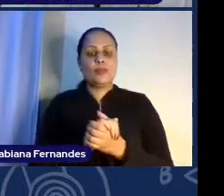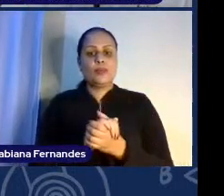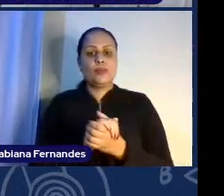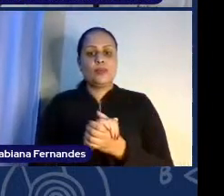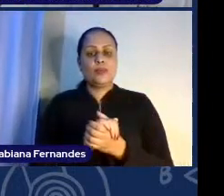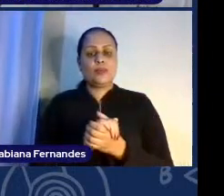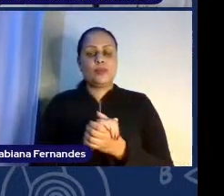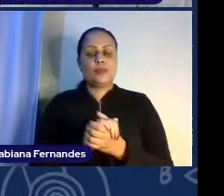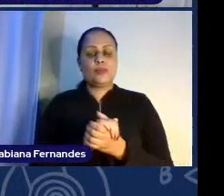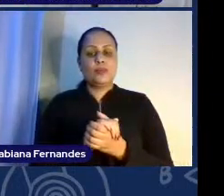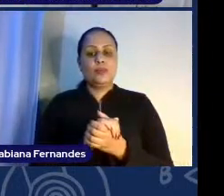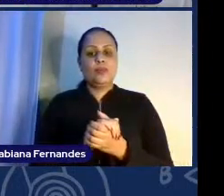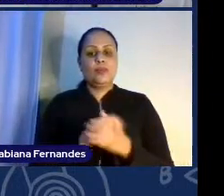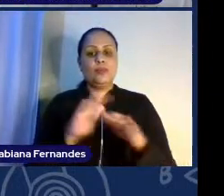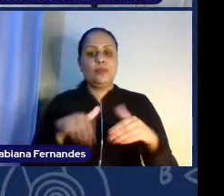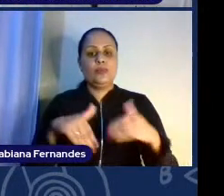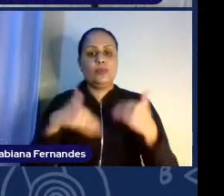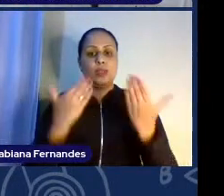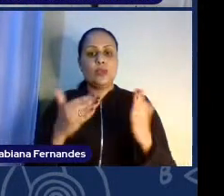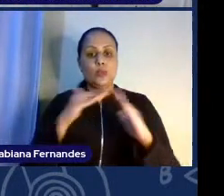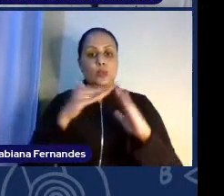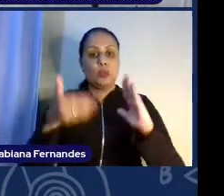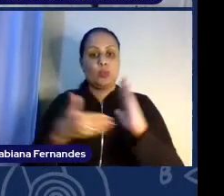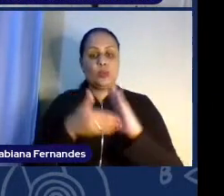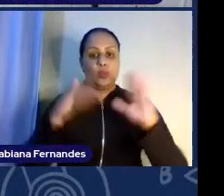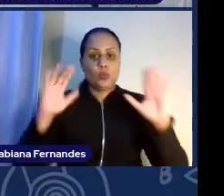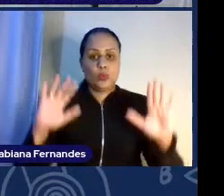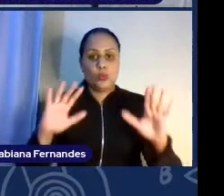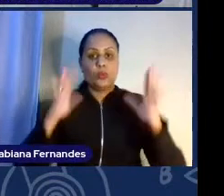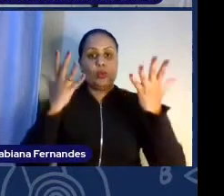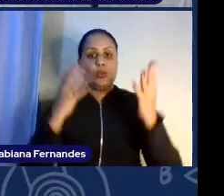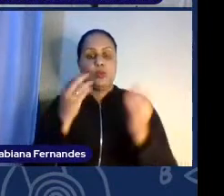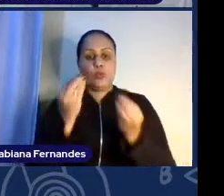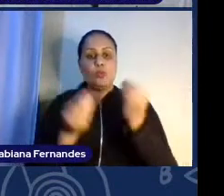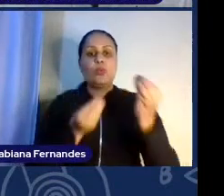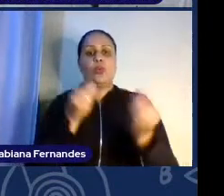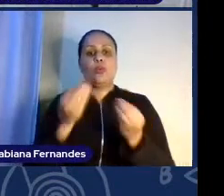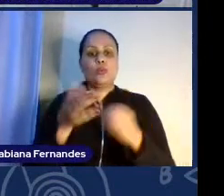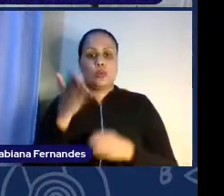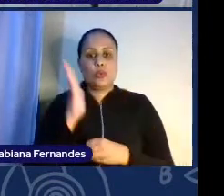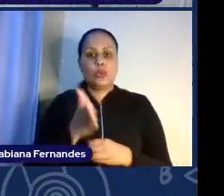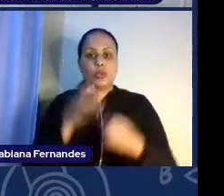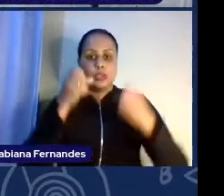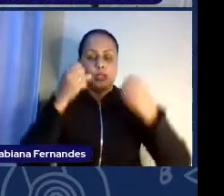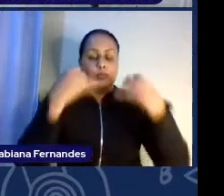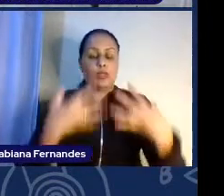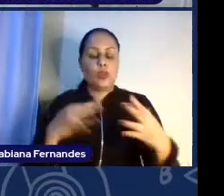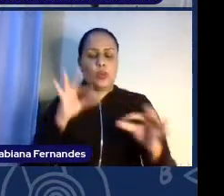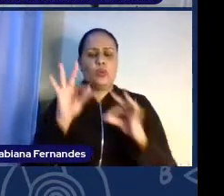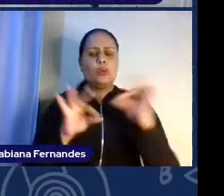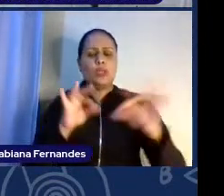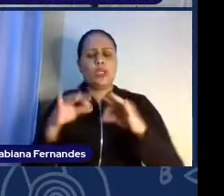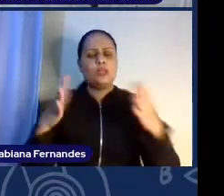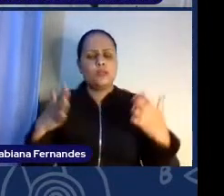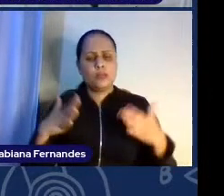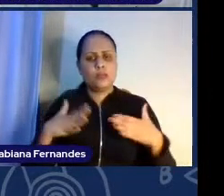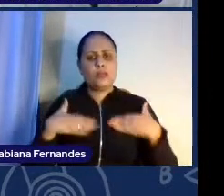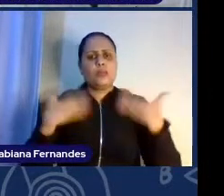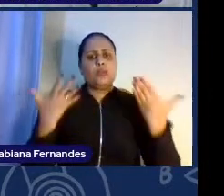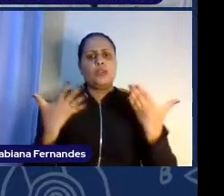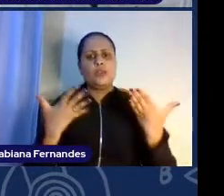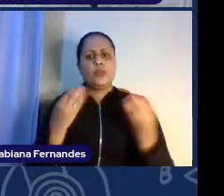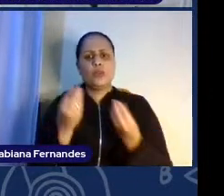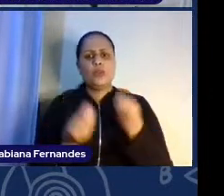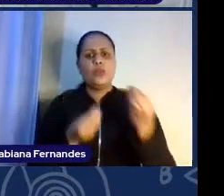todos estos eventos, como ya les mencionaba, uno se sorprende cómo no se